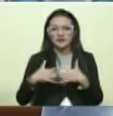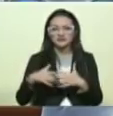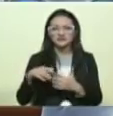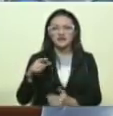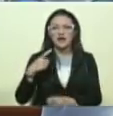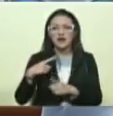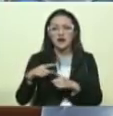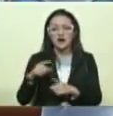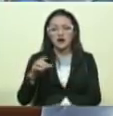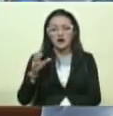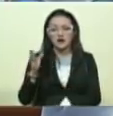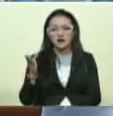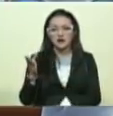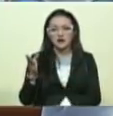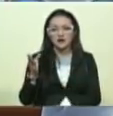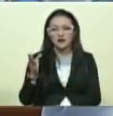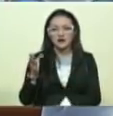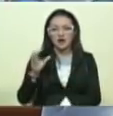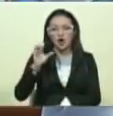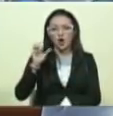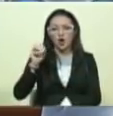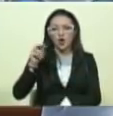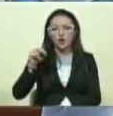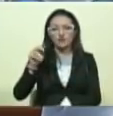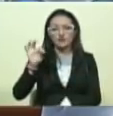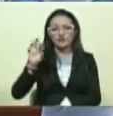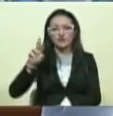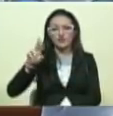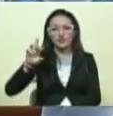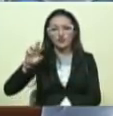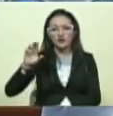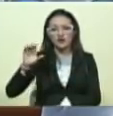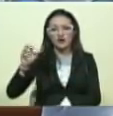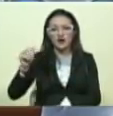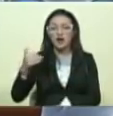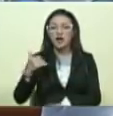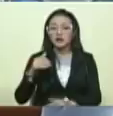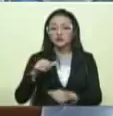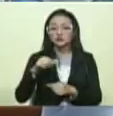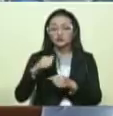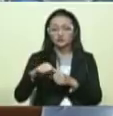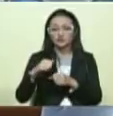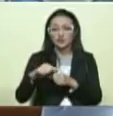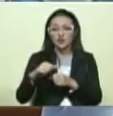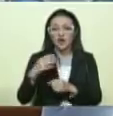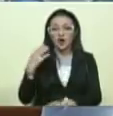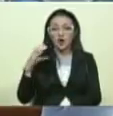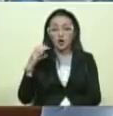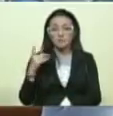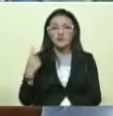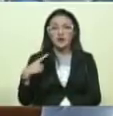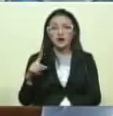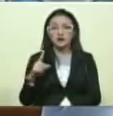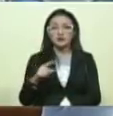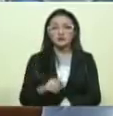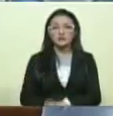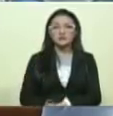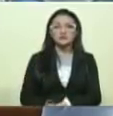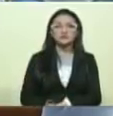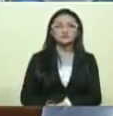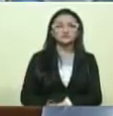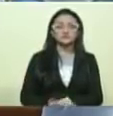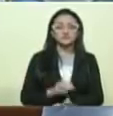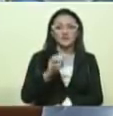compañía anónima, Confurca, que tiene bases en el estado Zulia y en Bogotá, Colombia. En el caso de